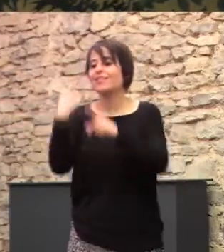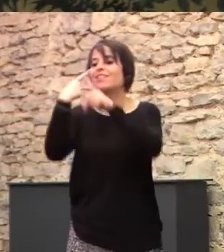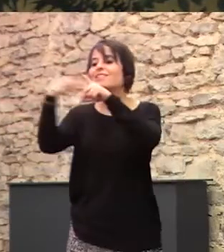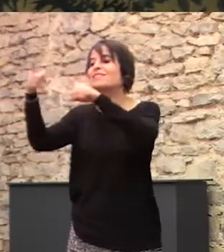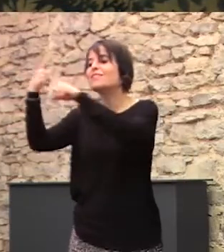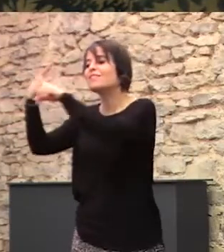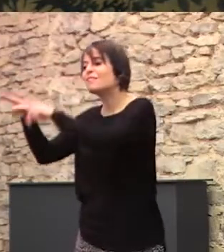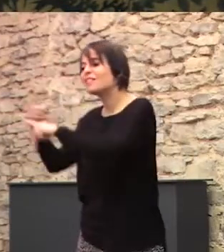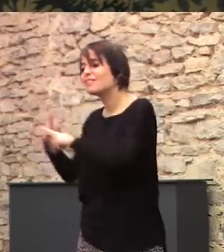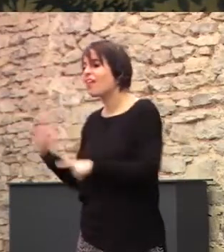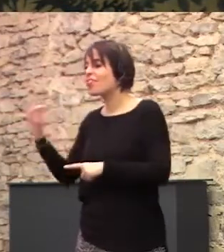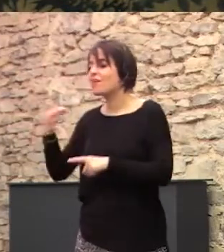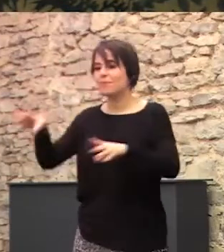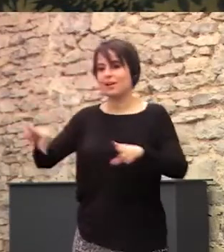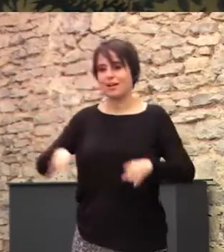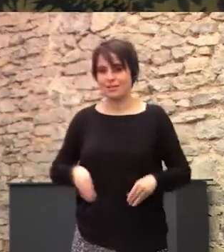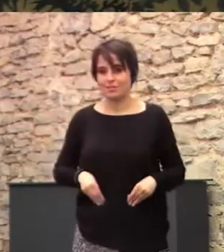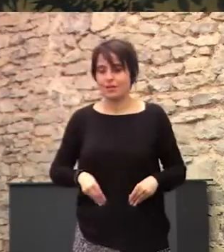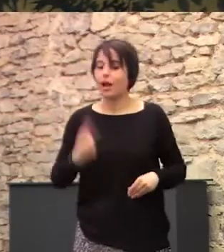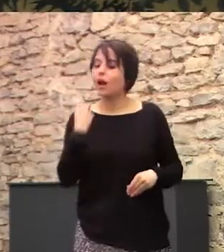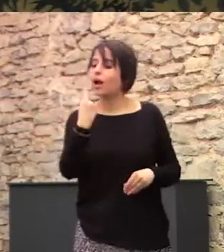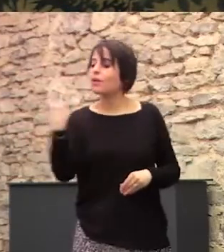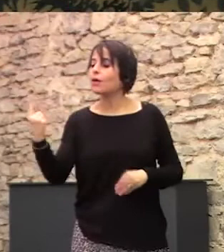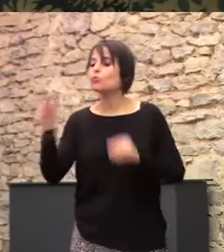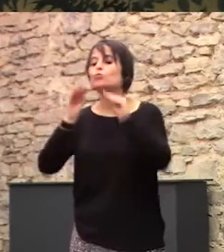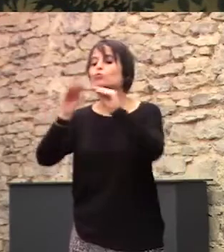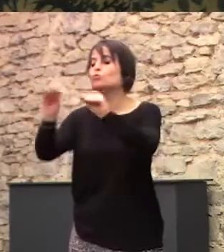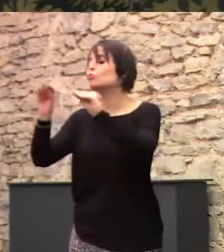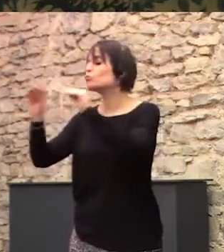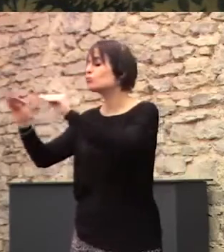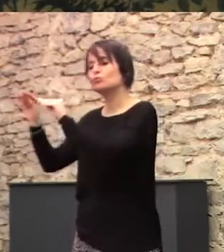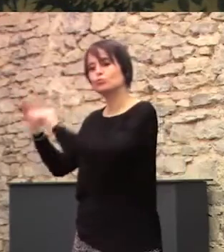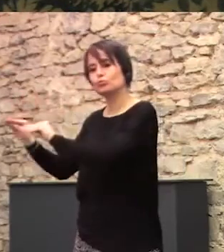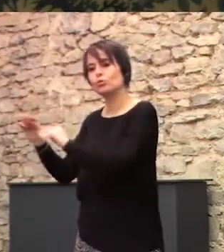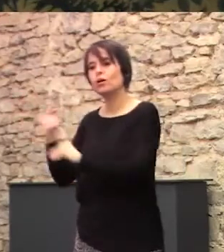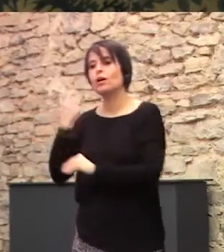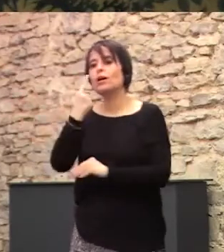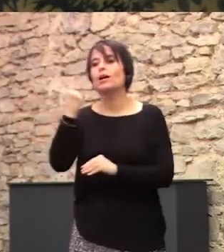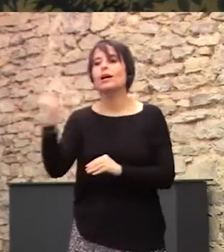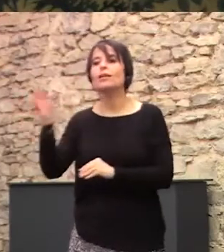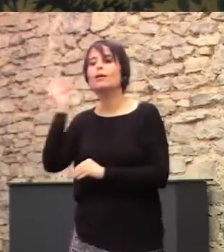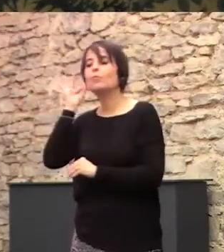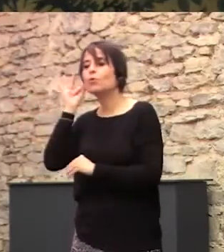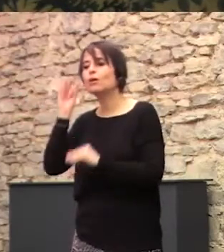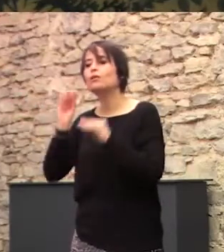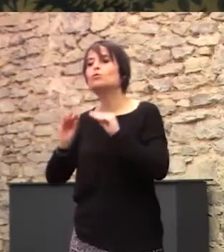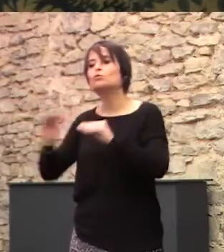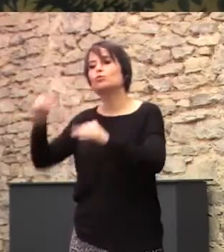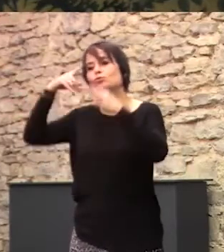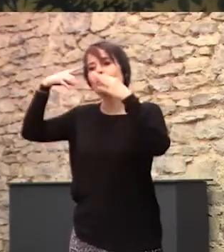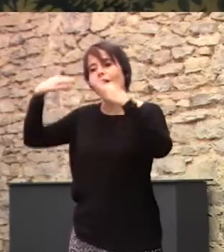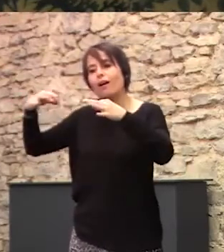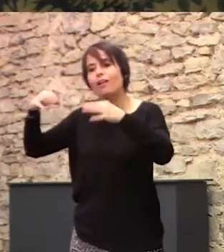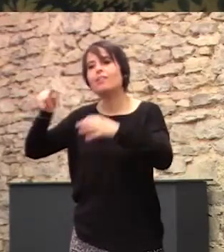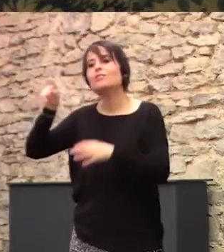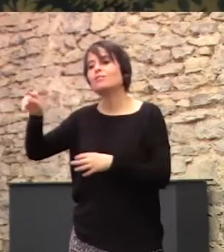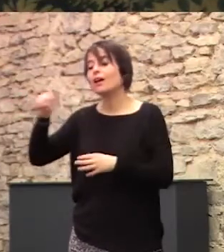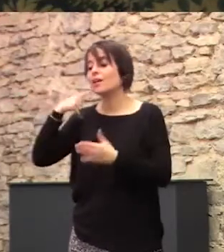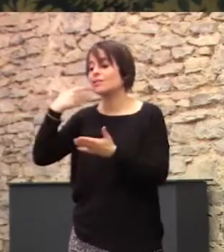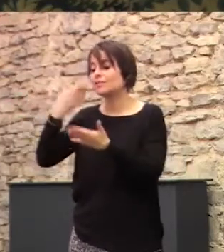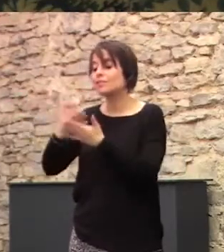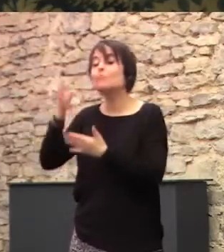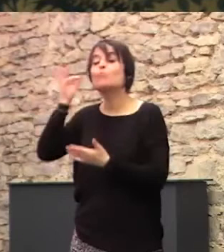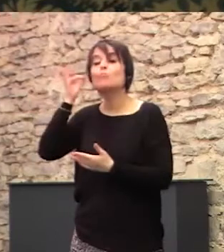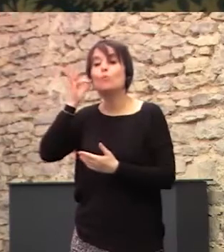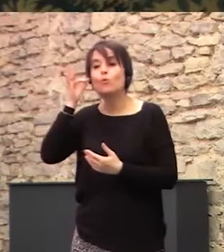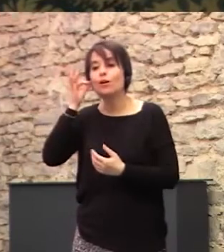diferencia, cada mujer con su lote, o sea, cada cual con sus creencias, con su... Es así esta mujer,